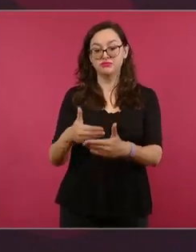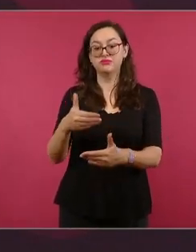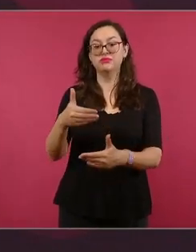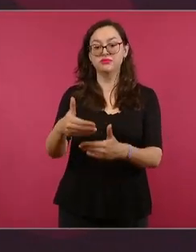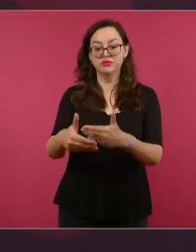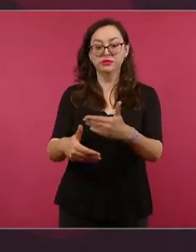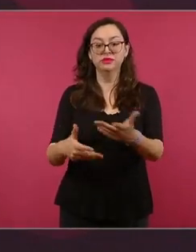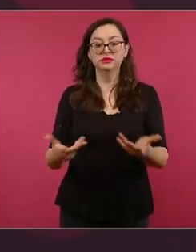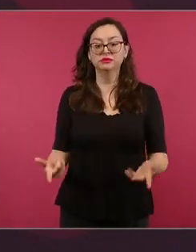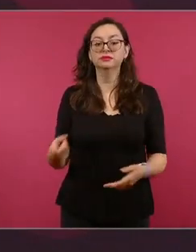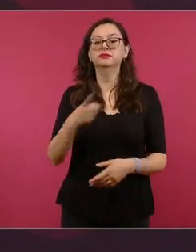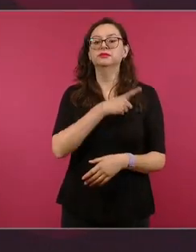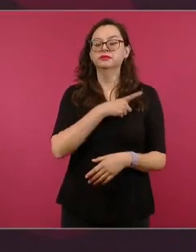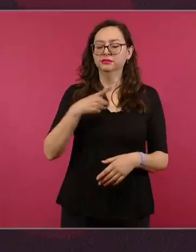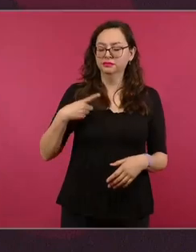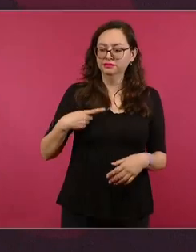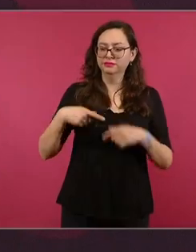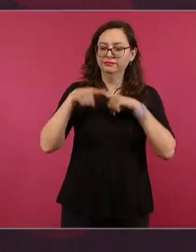y hay que seguir adelante.